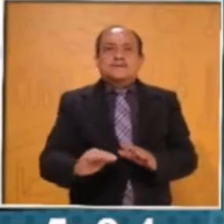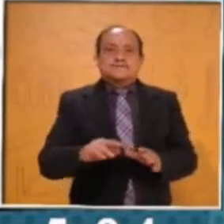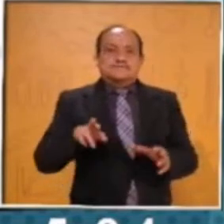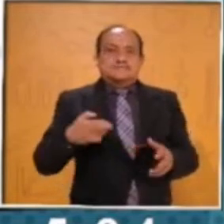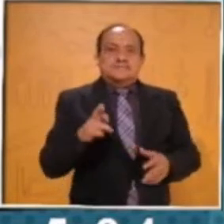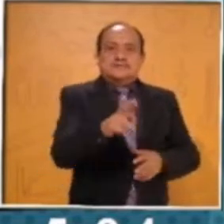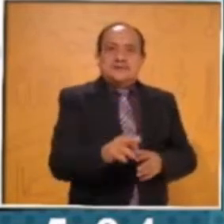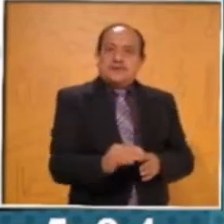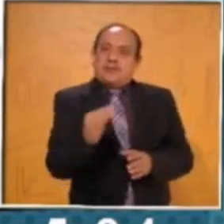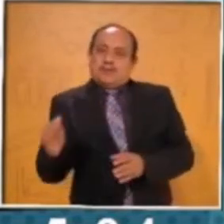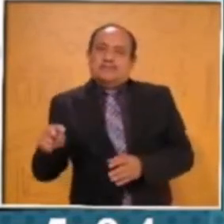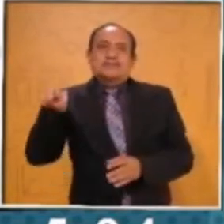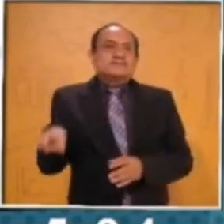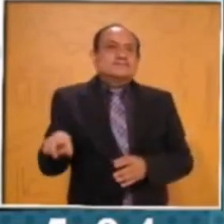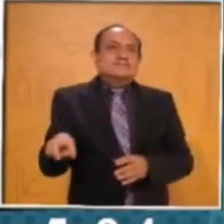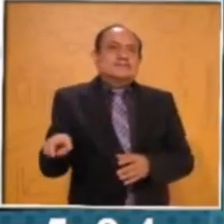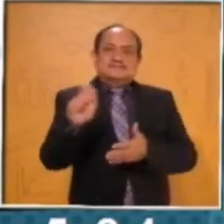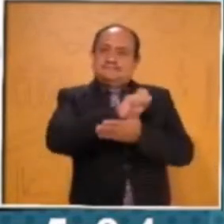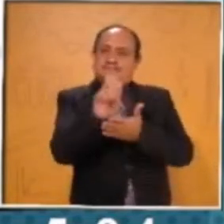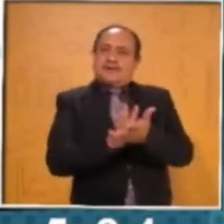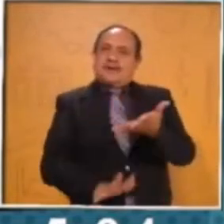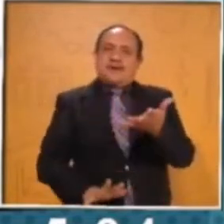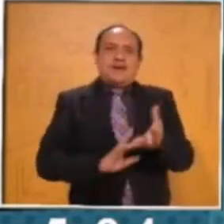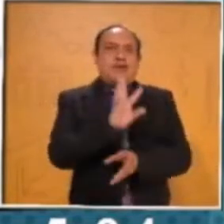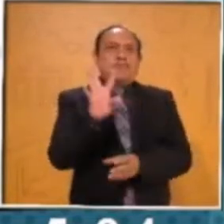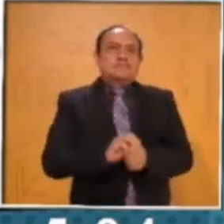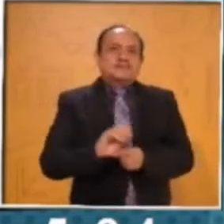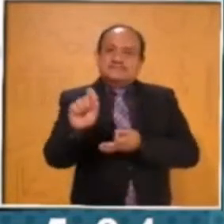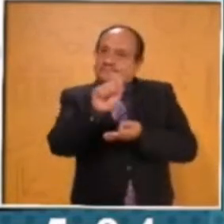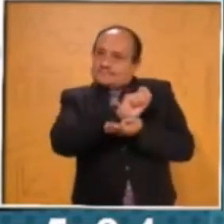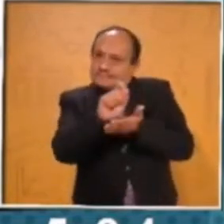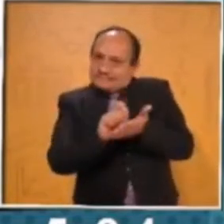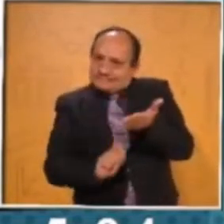río, tenemos que describir todo. Tenemos que, otra